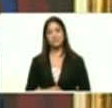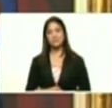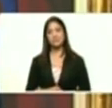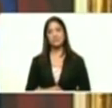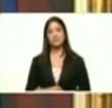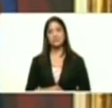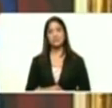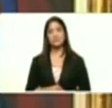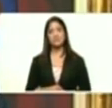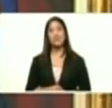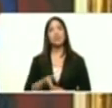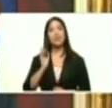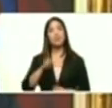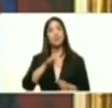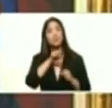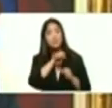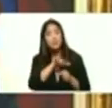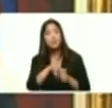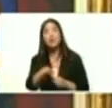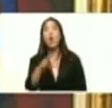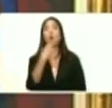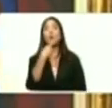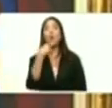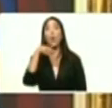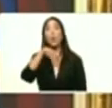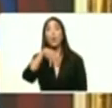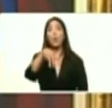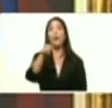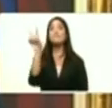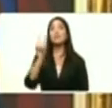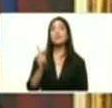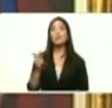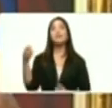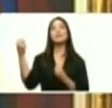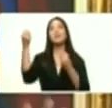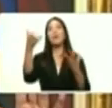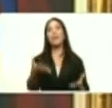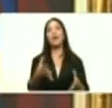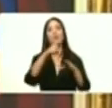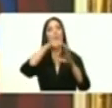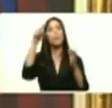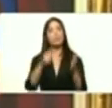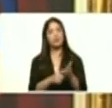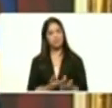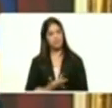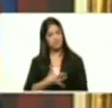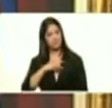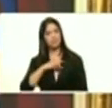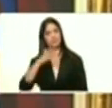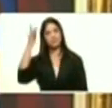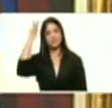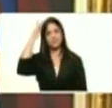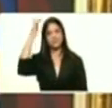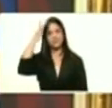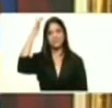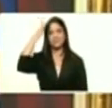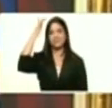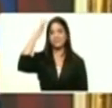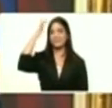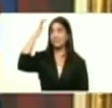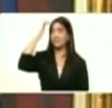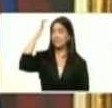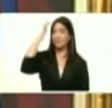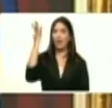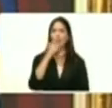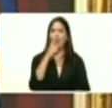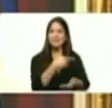Alfombra roja. Si Venezuela en alfombra roja se les va a entregar. Sí, está bien. Es que no tenemos sangre